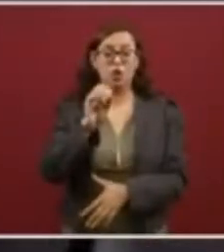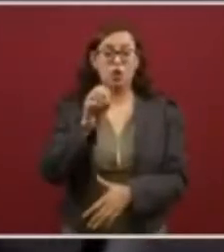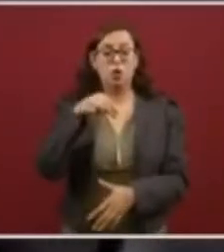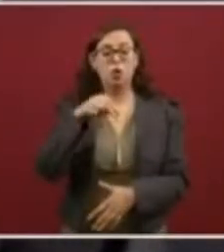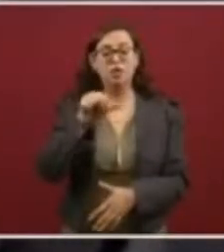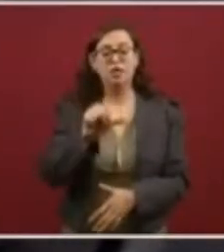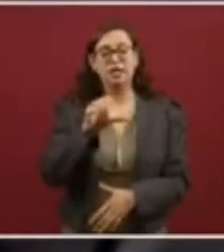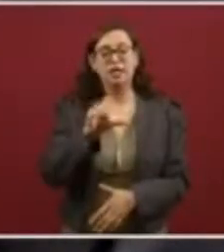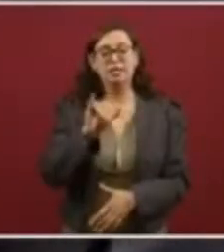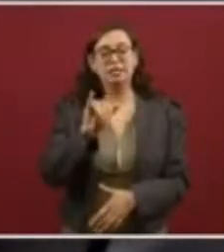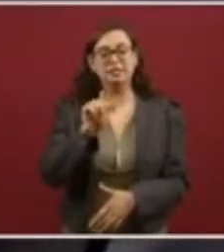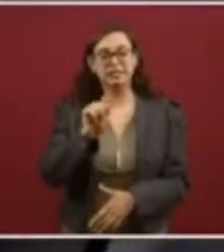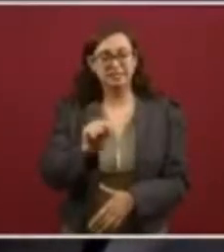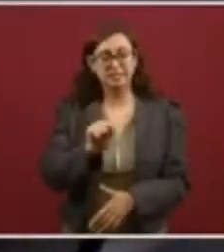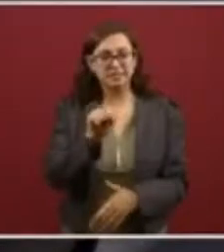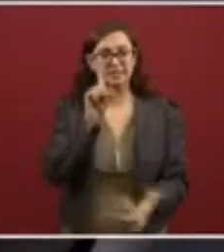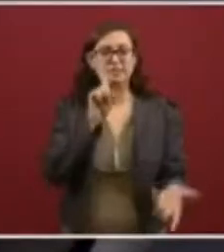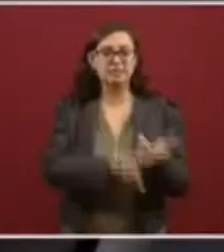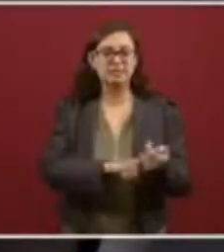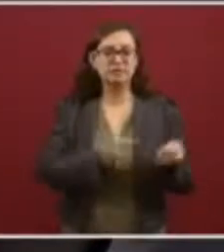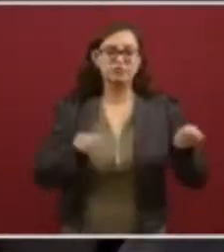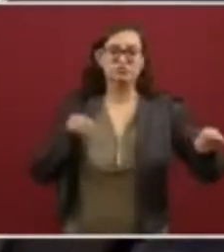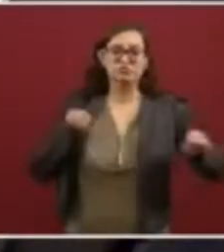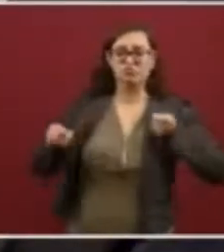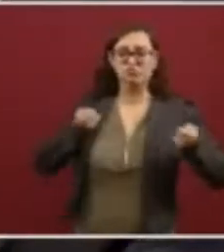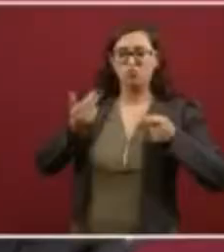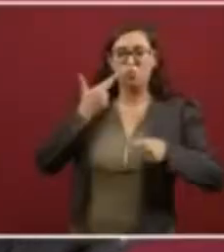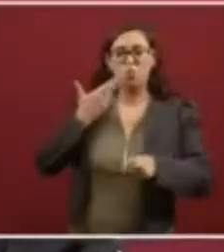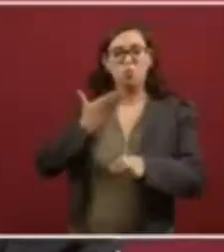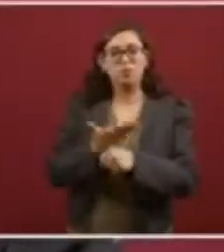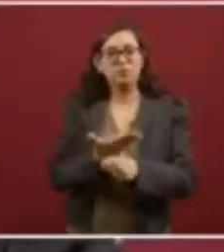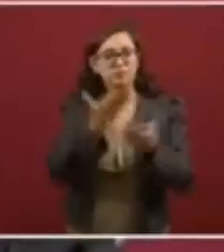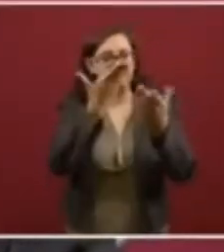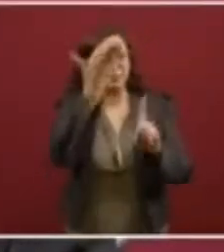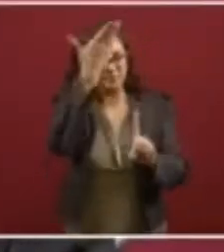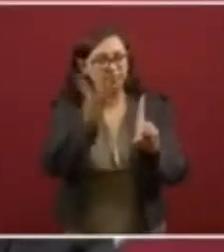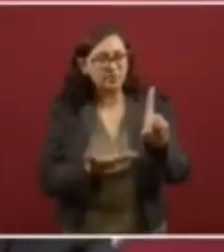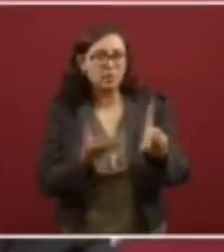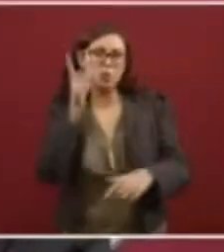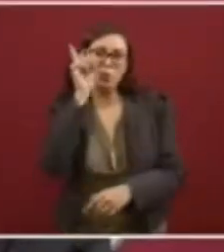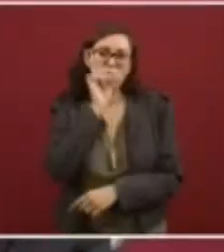manejado por una mujer